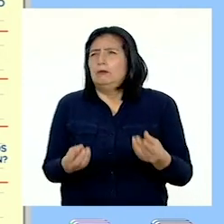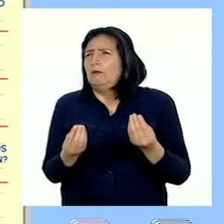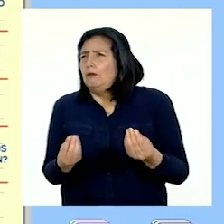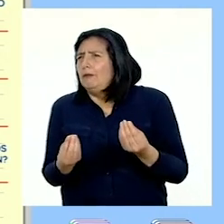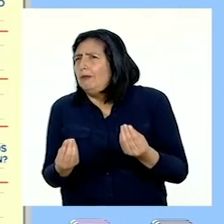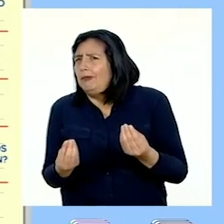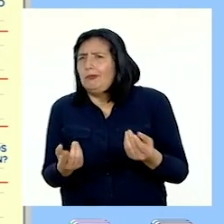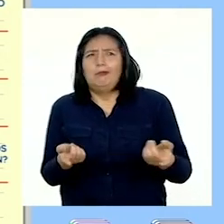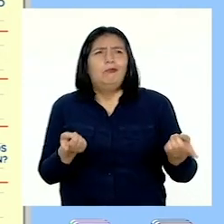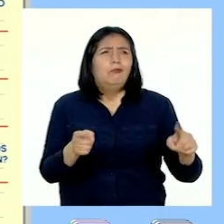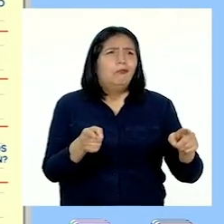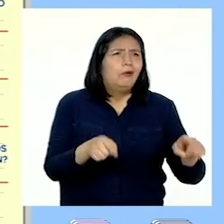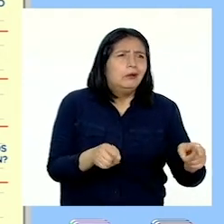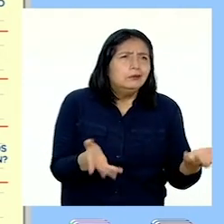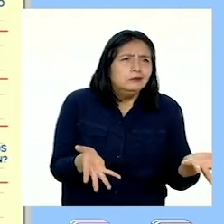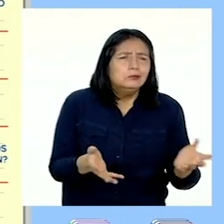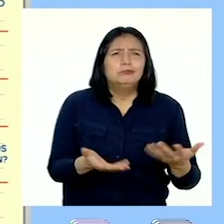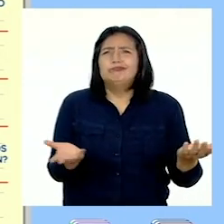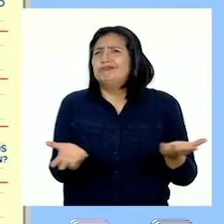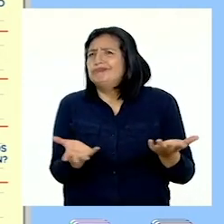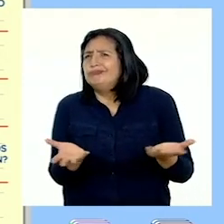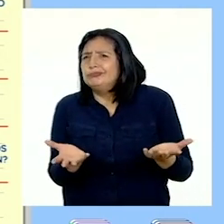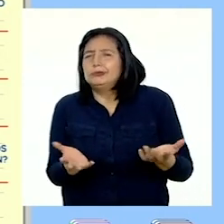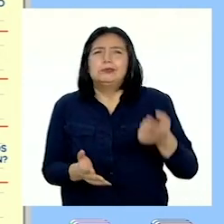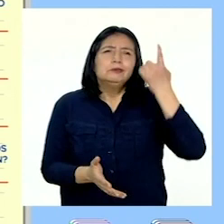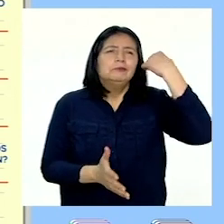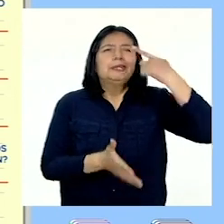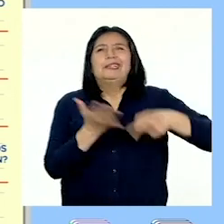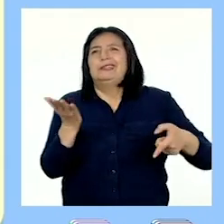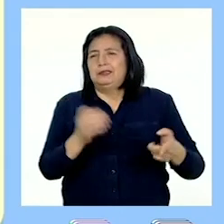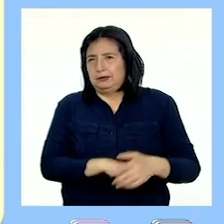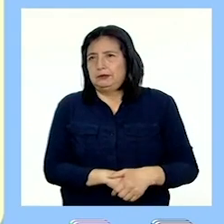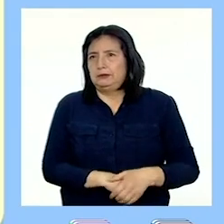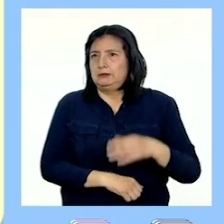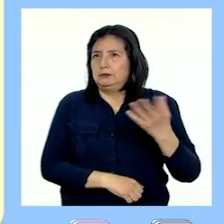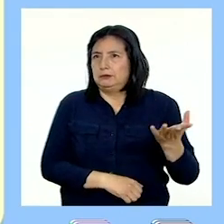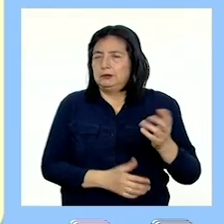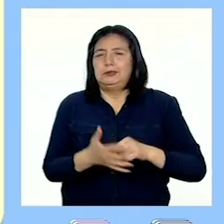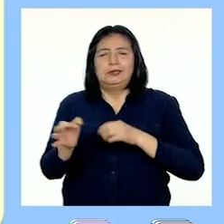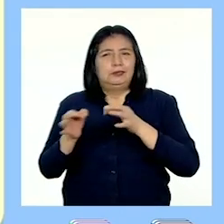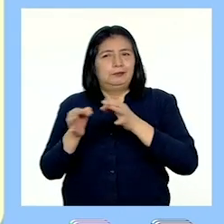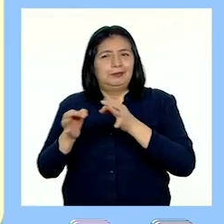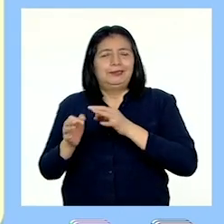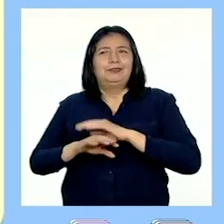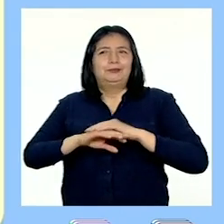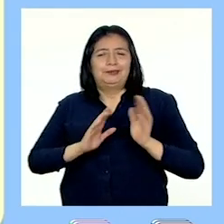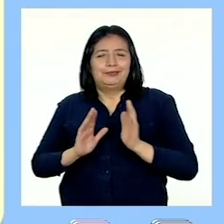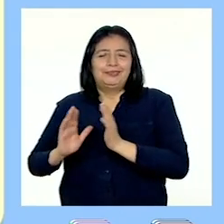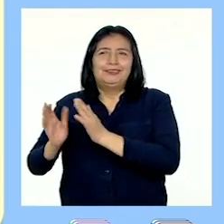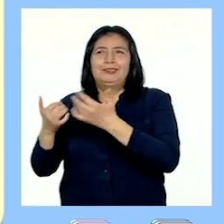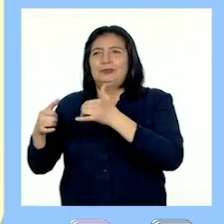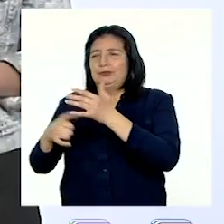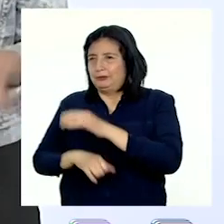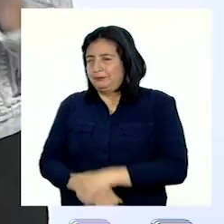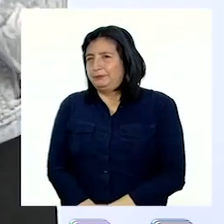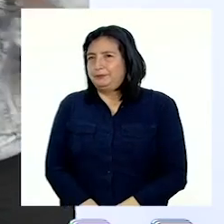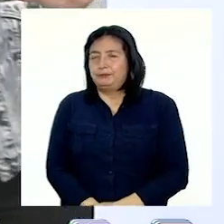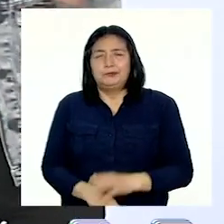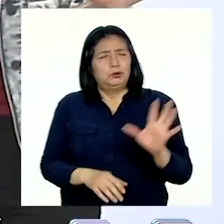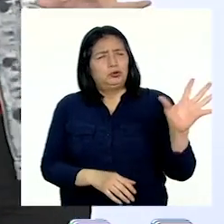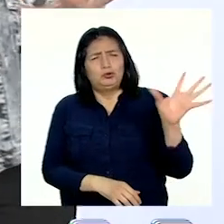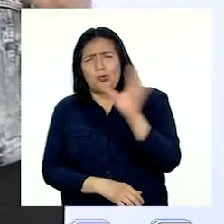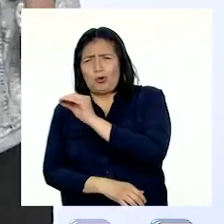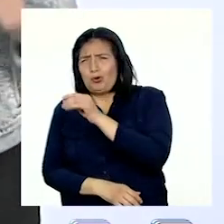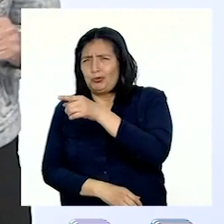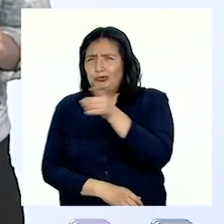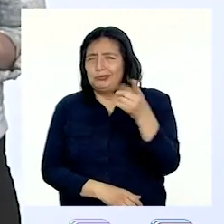¿cómo?, ¿cuándo?, ¿dónde? Y ¿para qué?, y las pautas para la organización del juego. Con